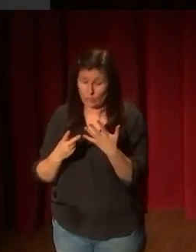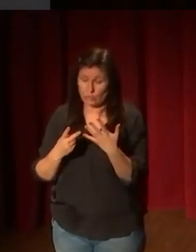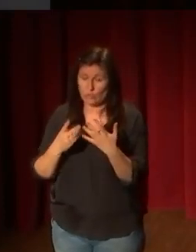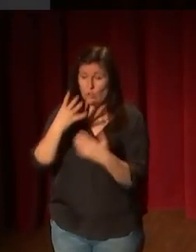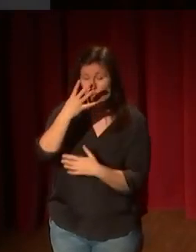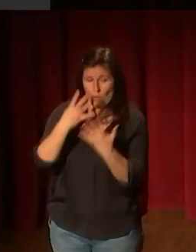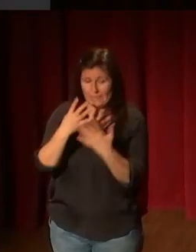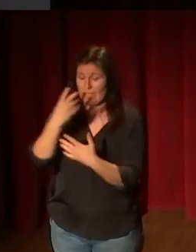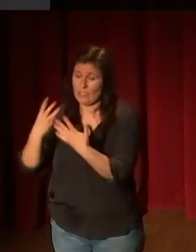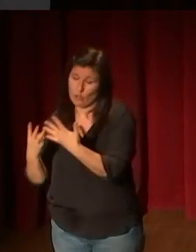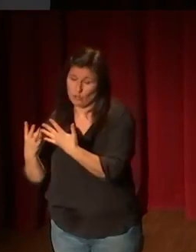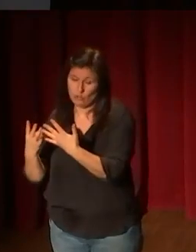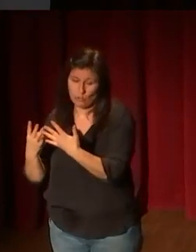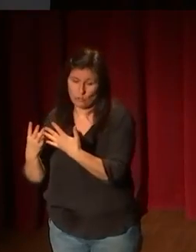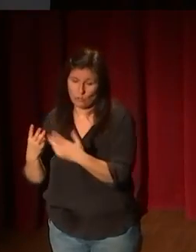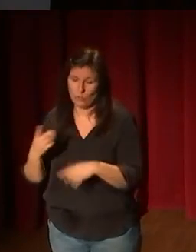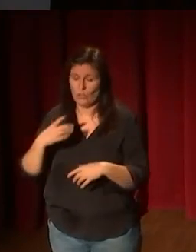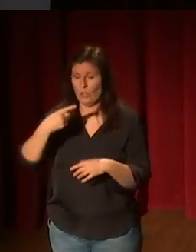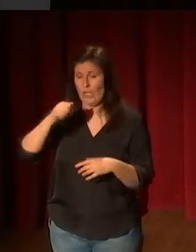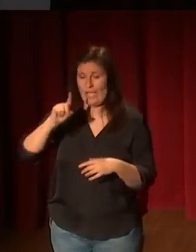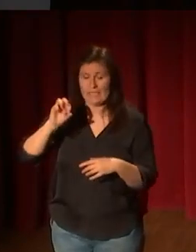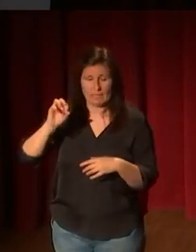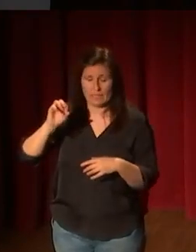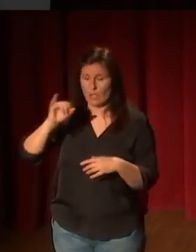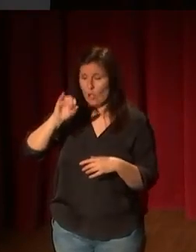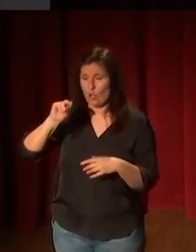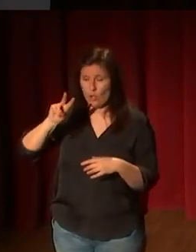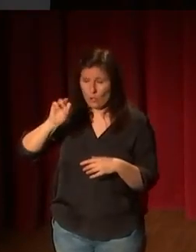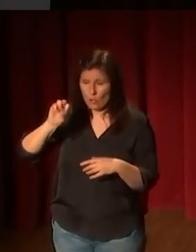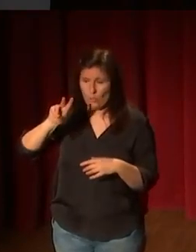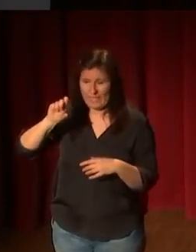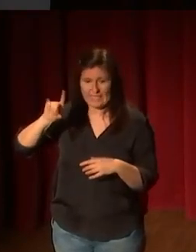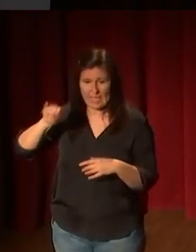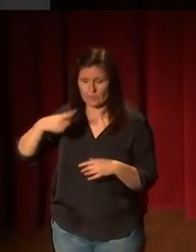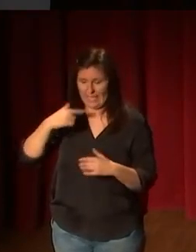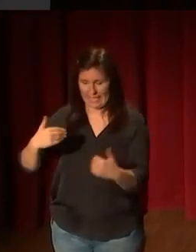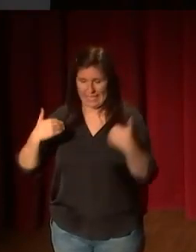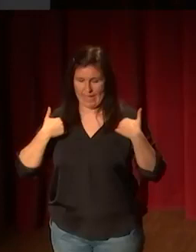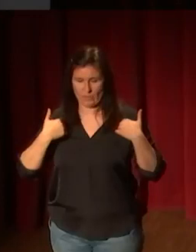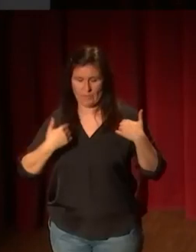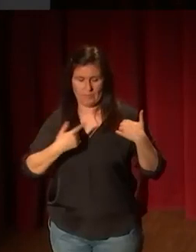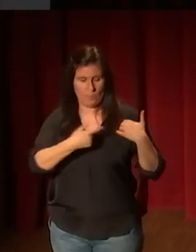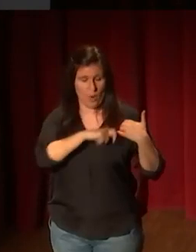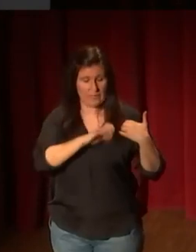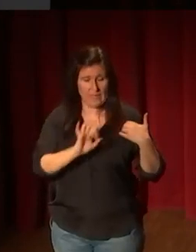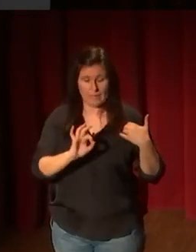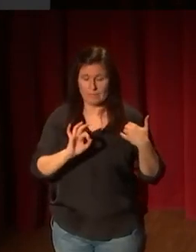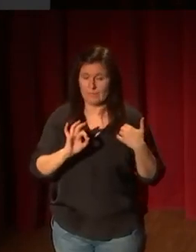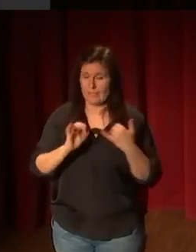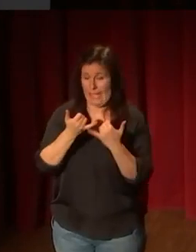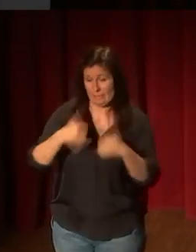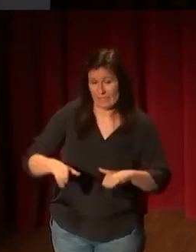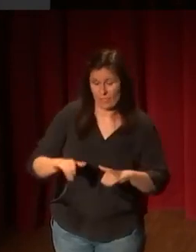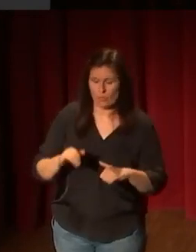1798 gaspar melchor de jovellanos que estaba encargado de la policía de espectáculos y diversiones públicas